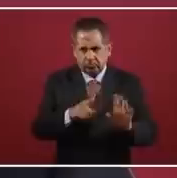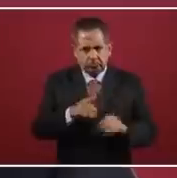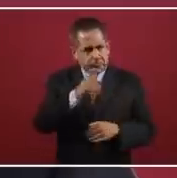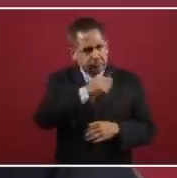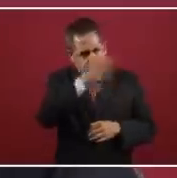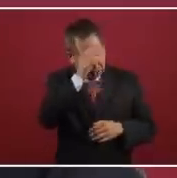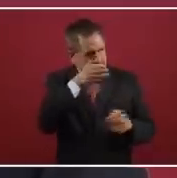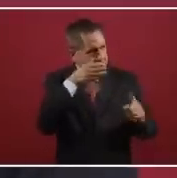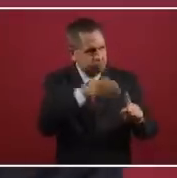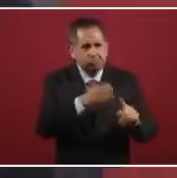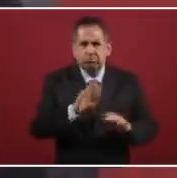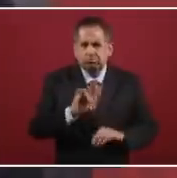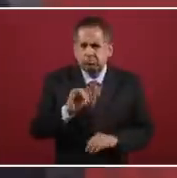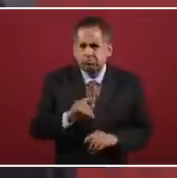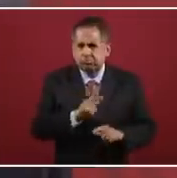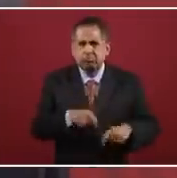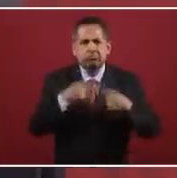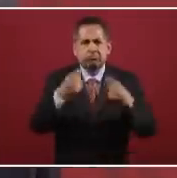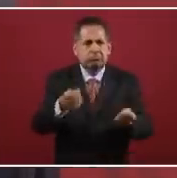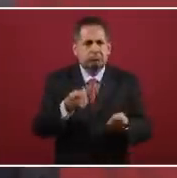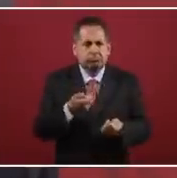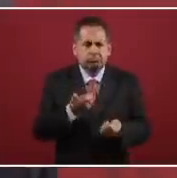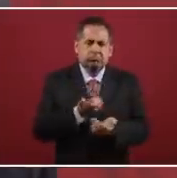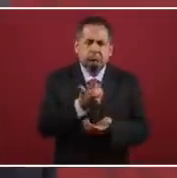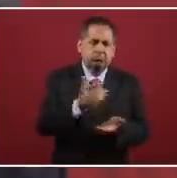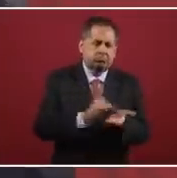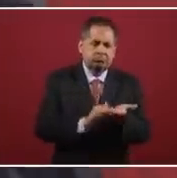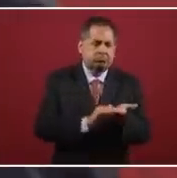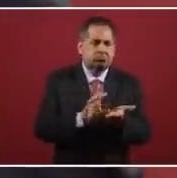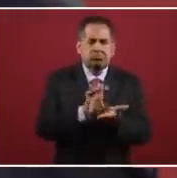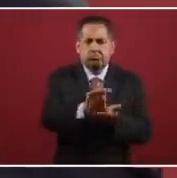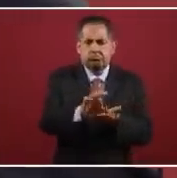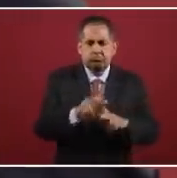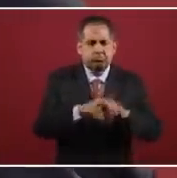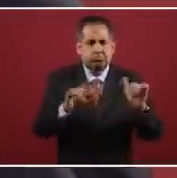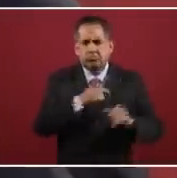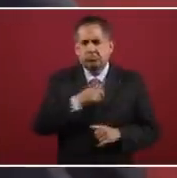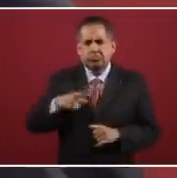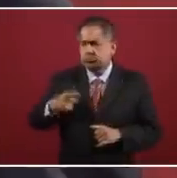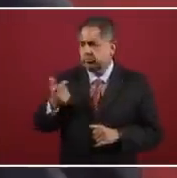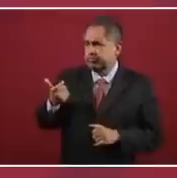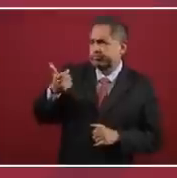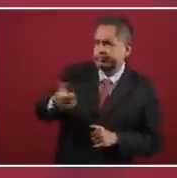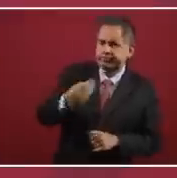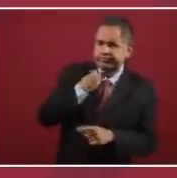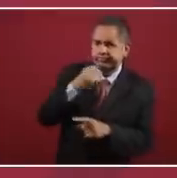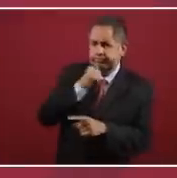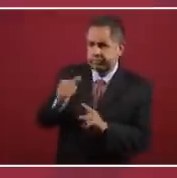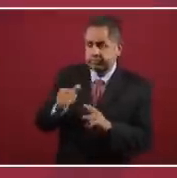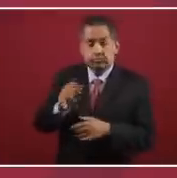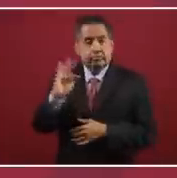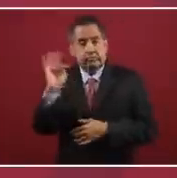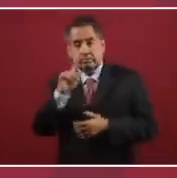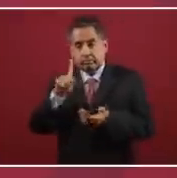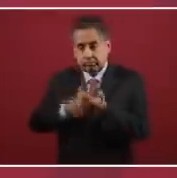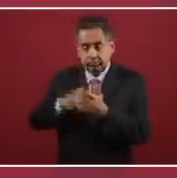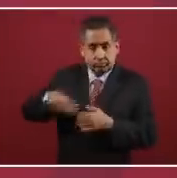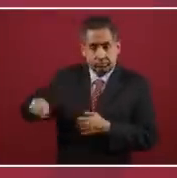acuerdo, se les da su liquidación y no tienen que pagarle a ningún abogado, pero si ya hicieron el